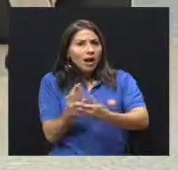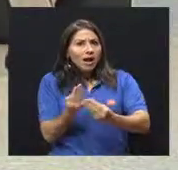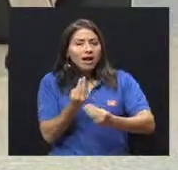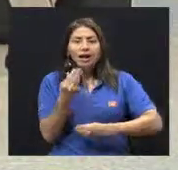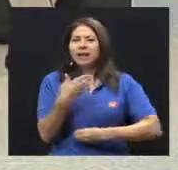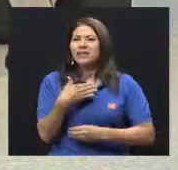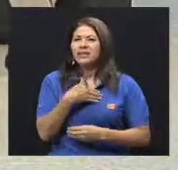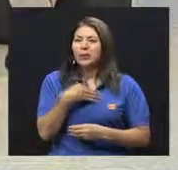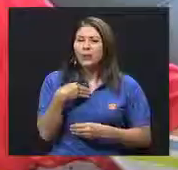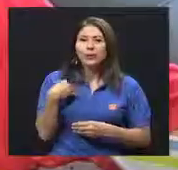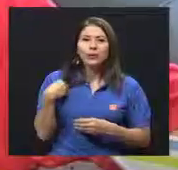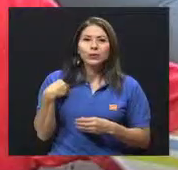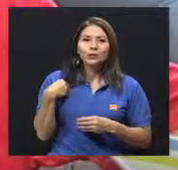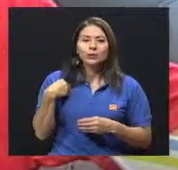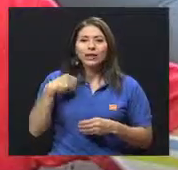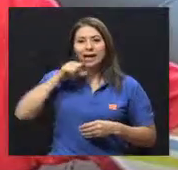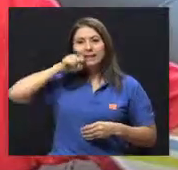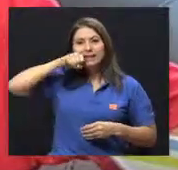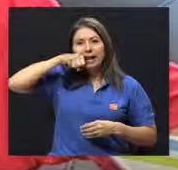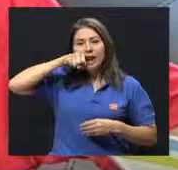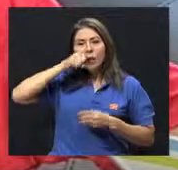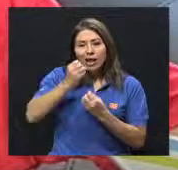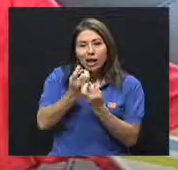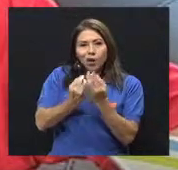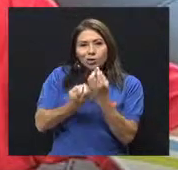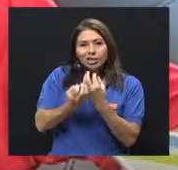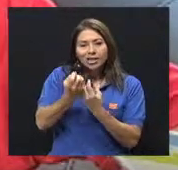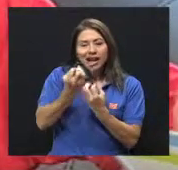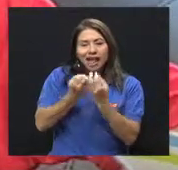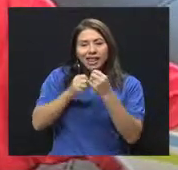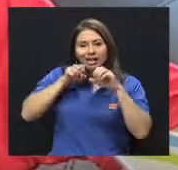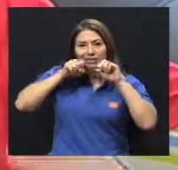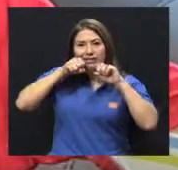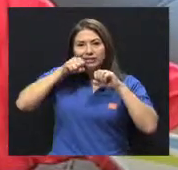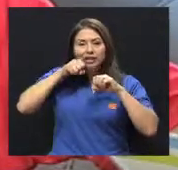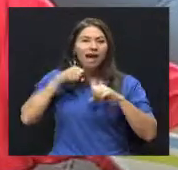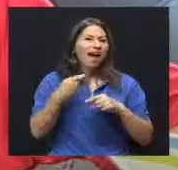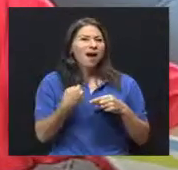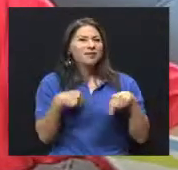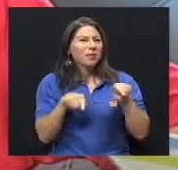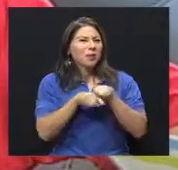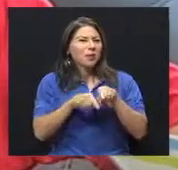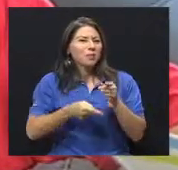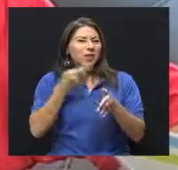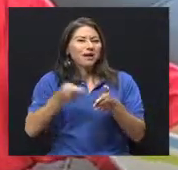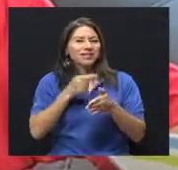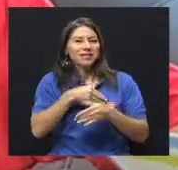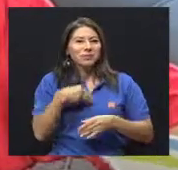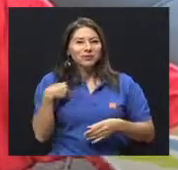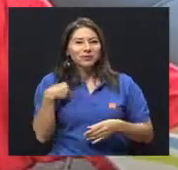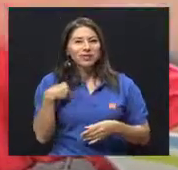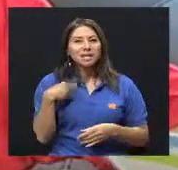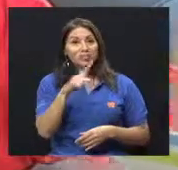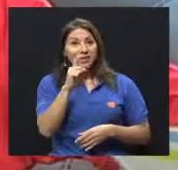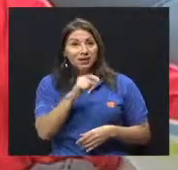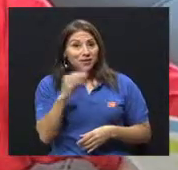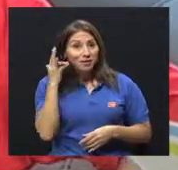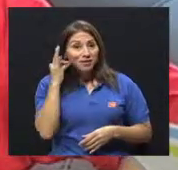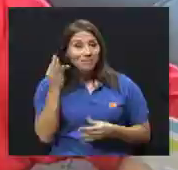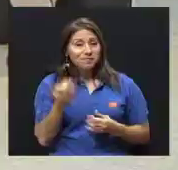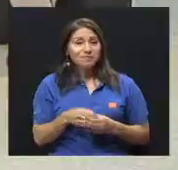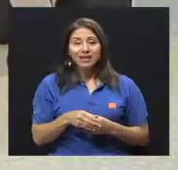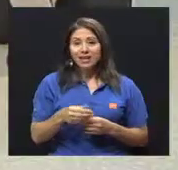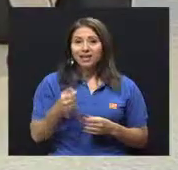era la zanahoria cocinada. Ah, sí, a mí tampoco. Uh-huh. A veces no me gusta. ¿Y vos,